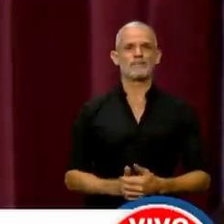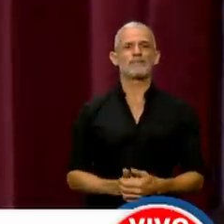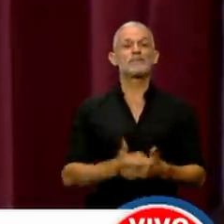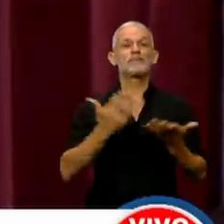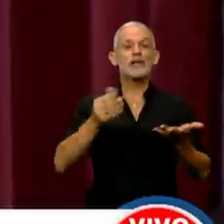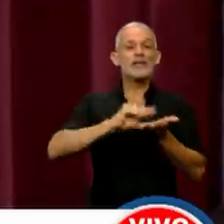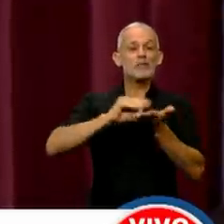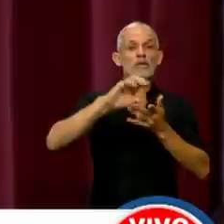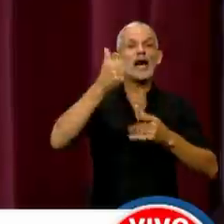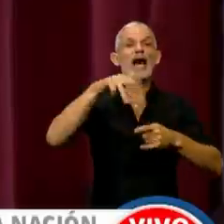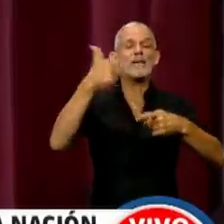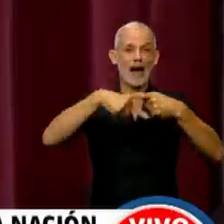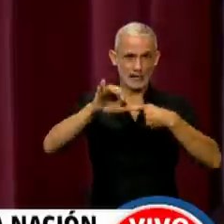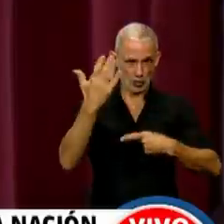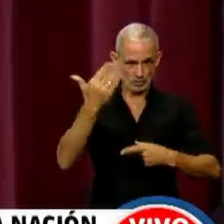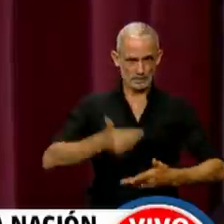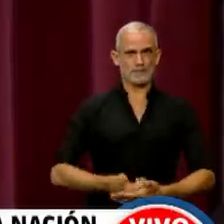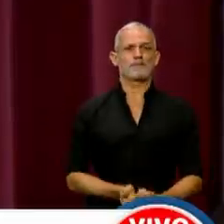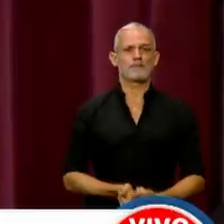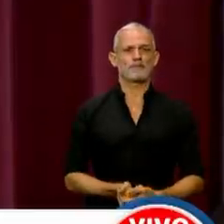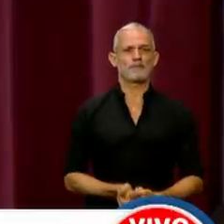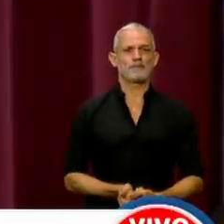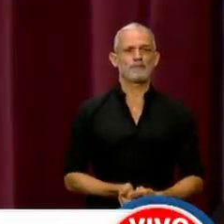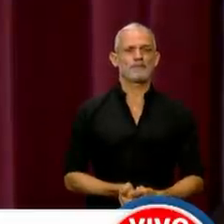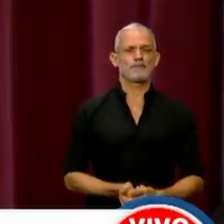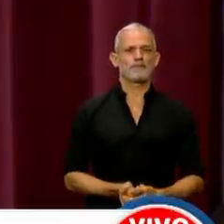diputada camaño en el uso de la palabra